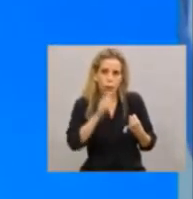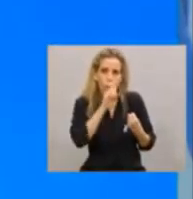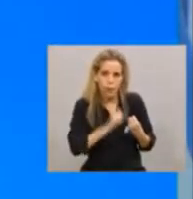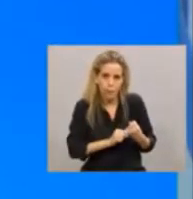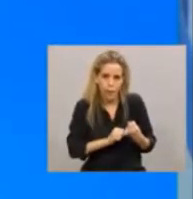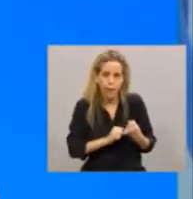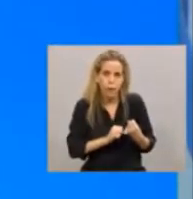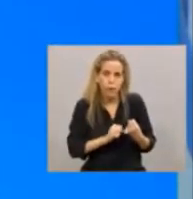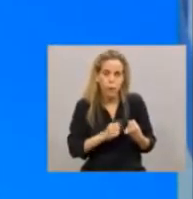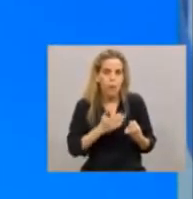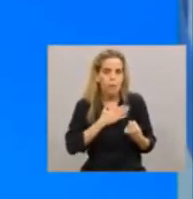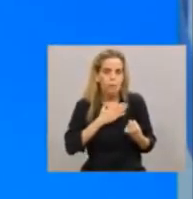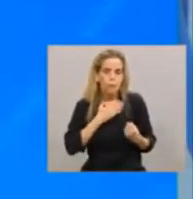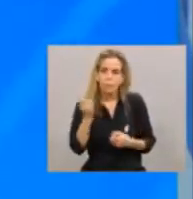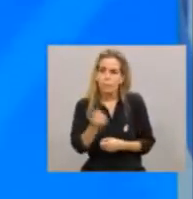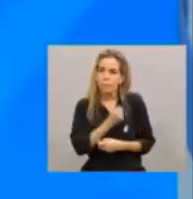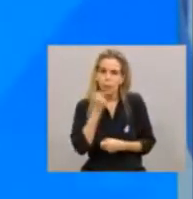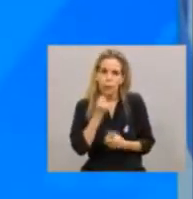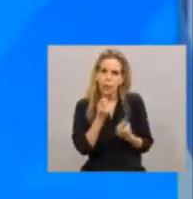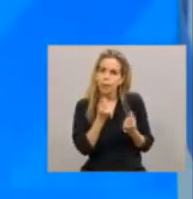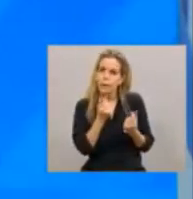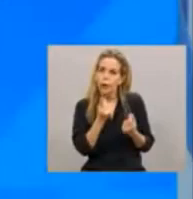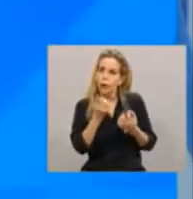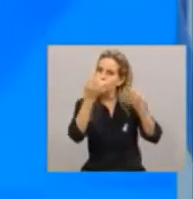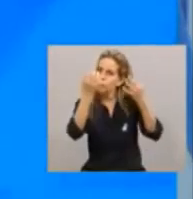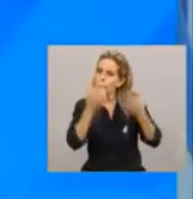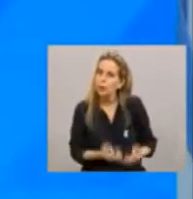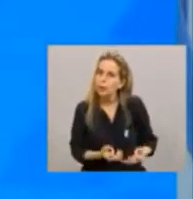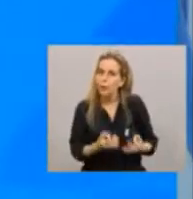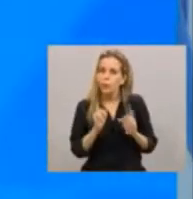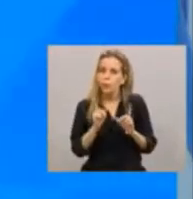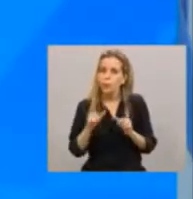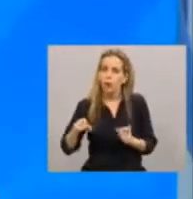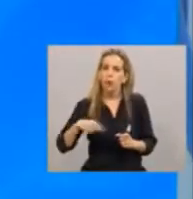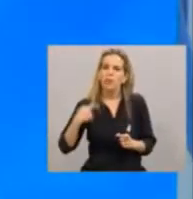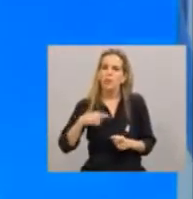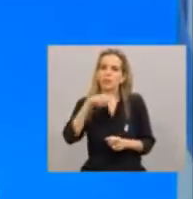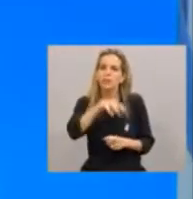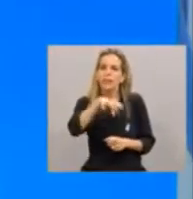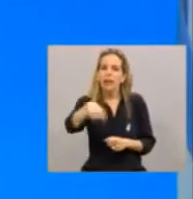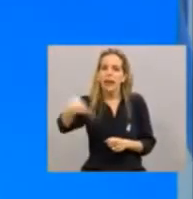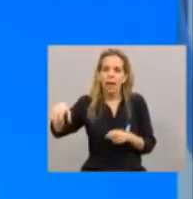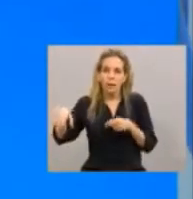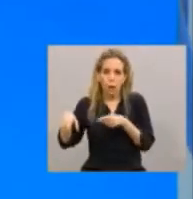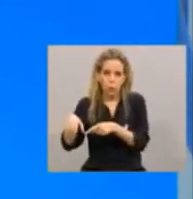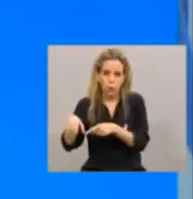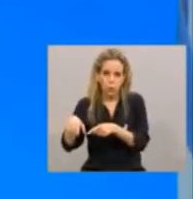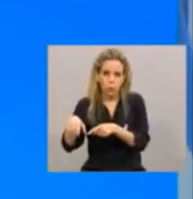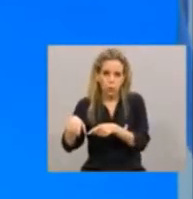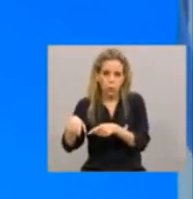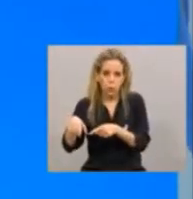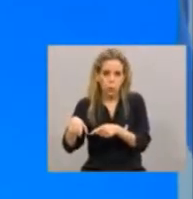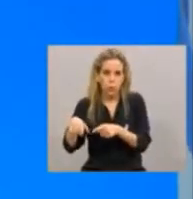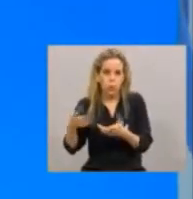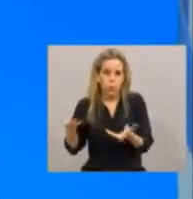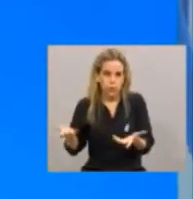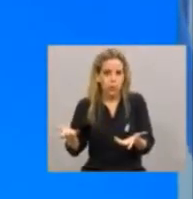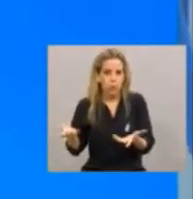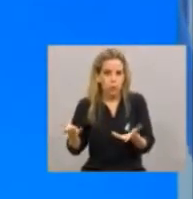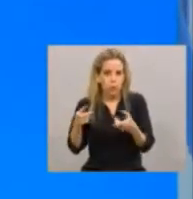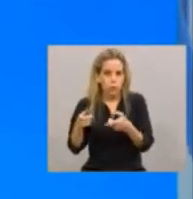yo valoro mucho lo que han hecho los hombres del sindicalismo argentino por